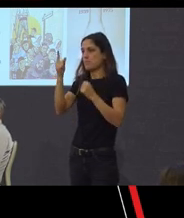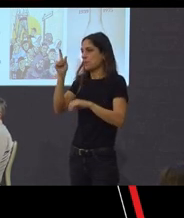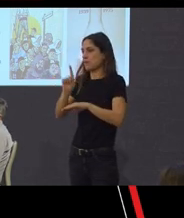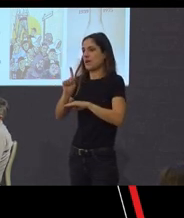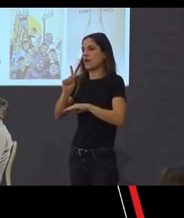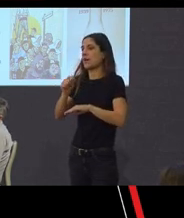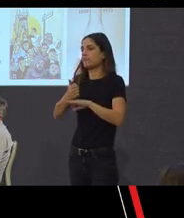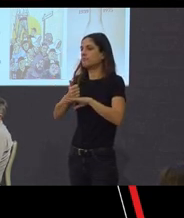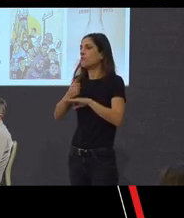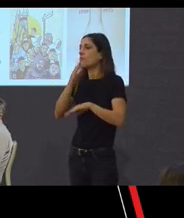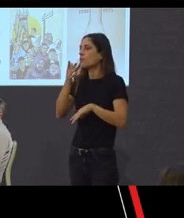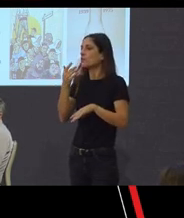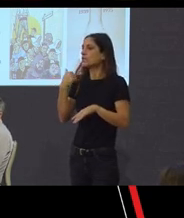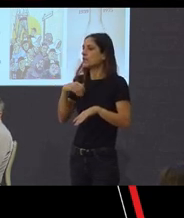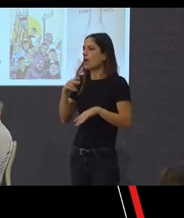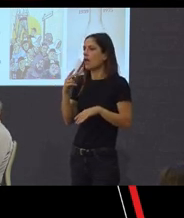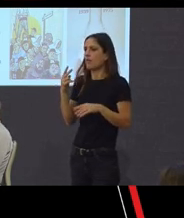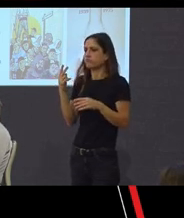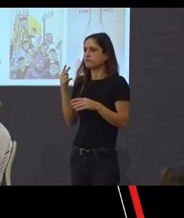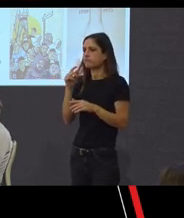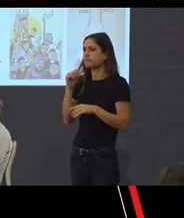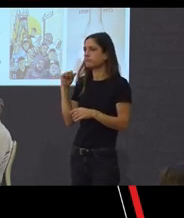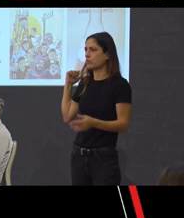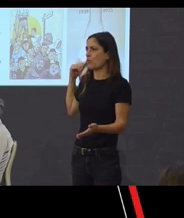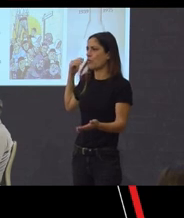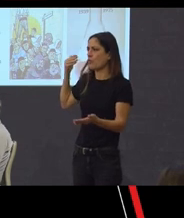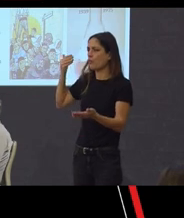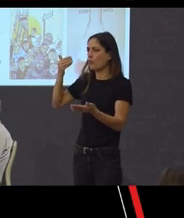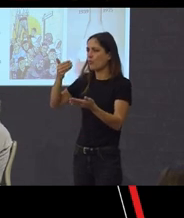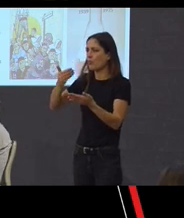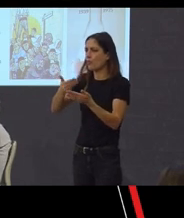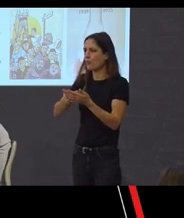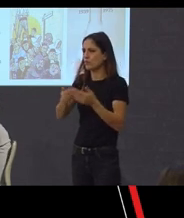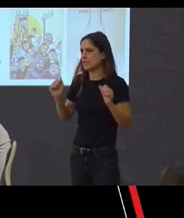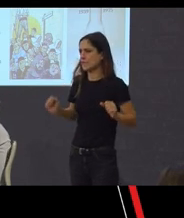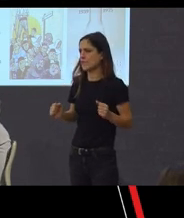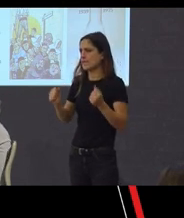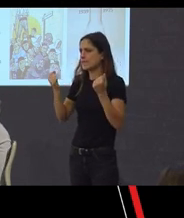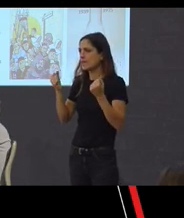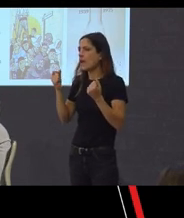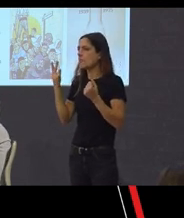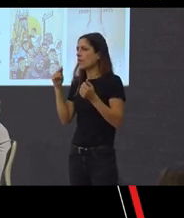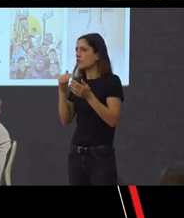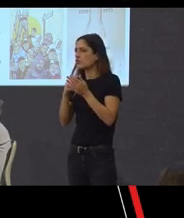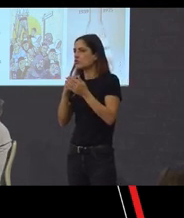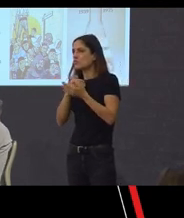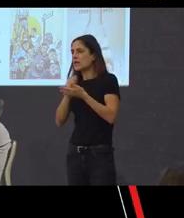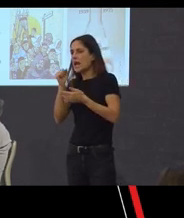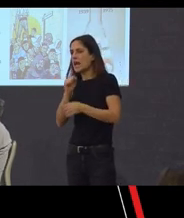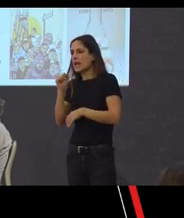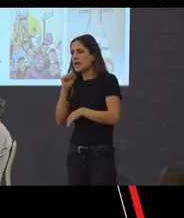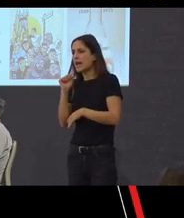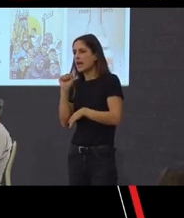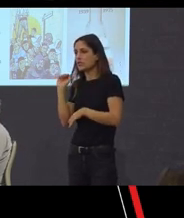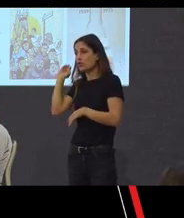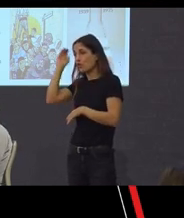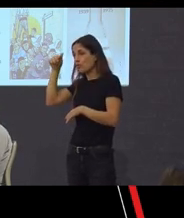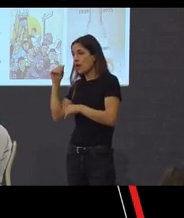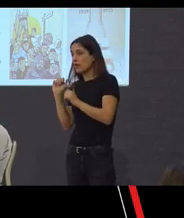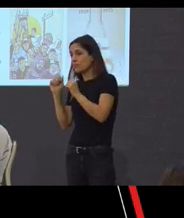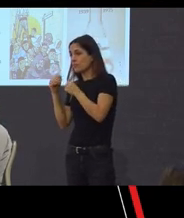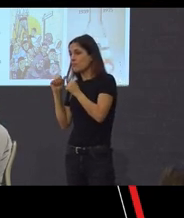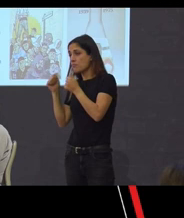ao poder. 2000 anos, pero de Constantino, do Imperio Romano, sabendo como negociar co poder para seguir aí